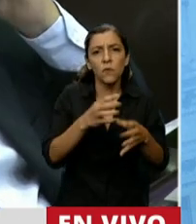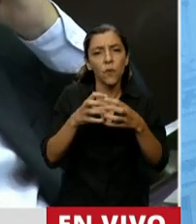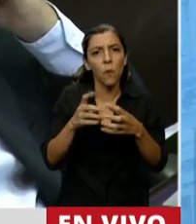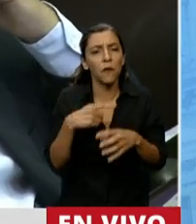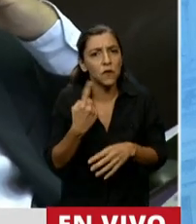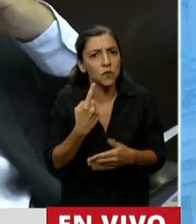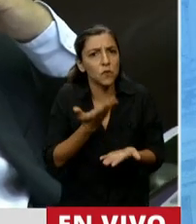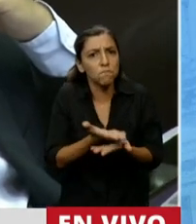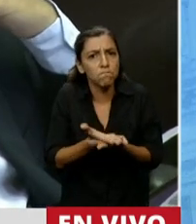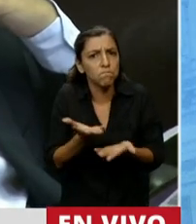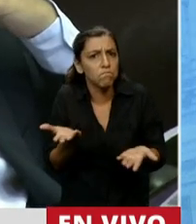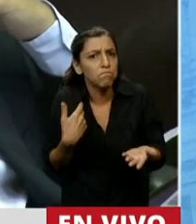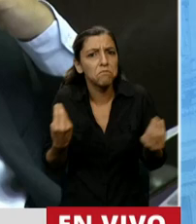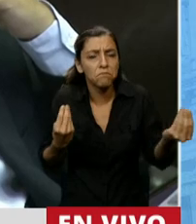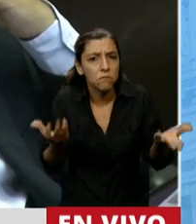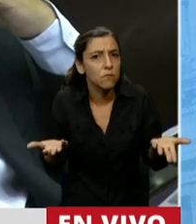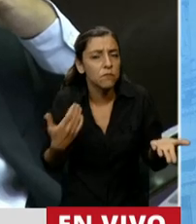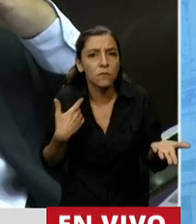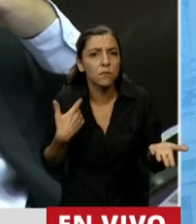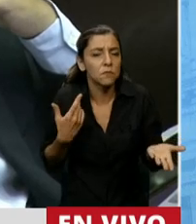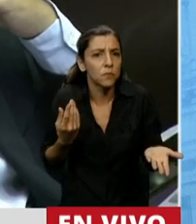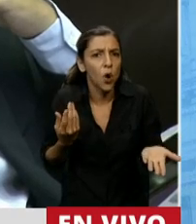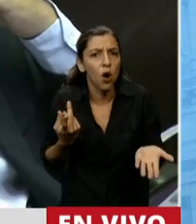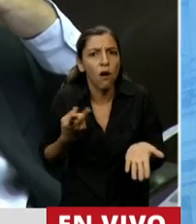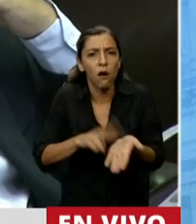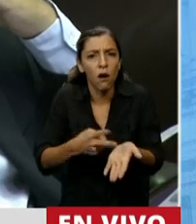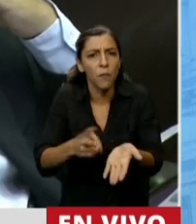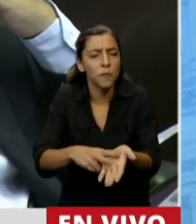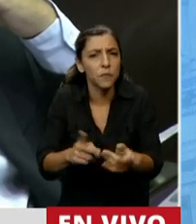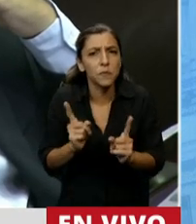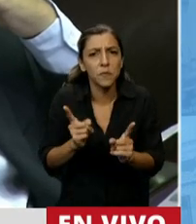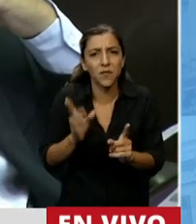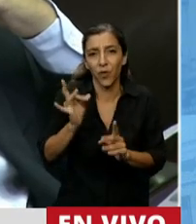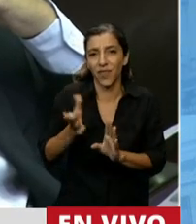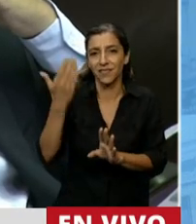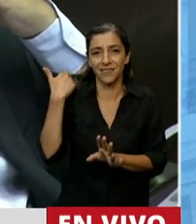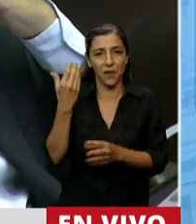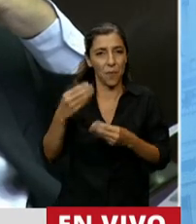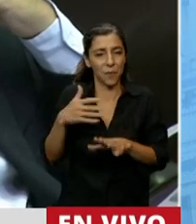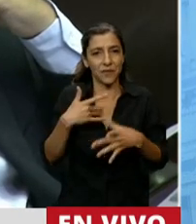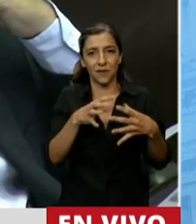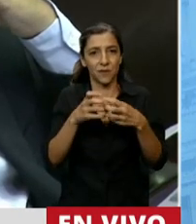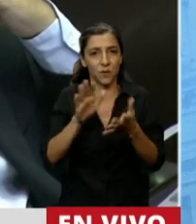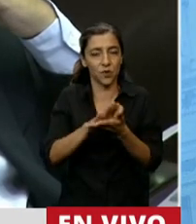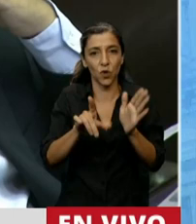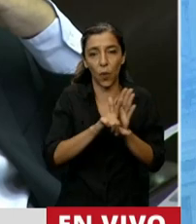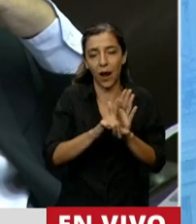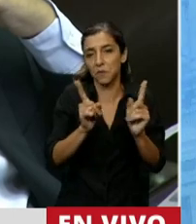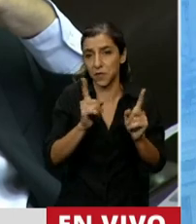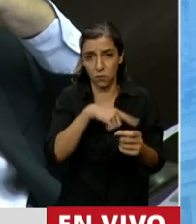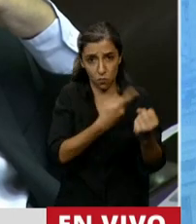produciendo en este recinto, cuando se fueron tratando desde el mes de diciembre los distintos proyectos de ley, sobre todo los que enviaba el